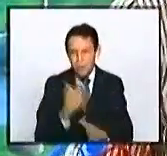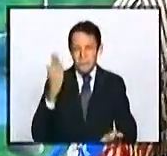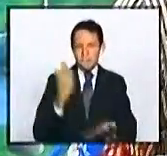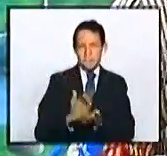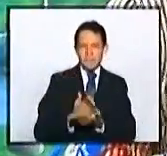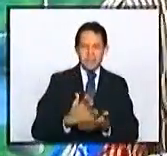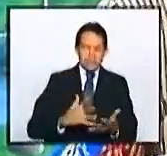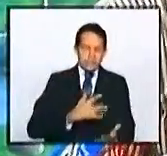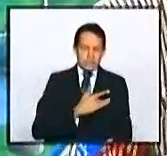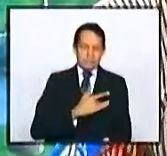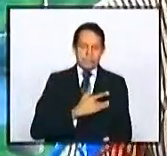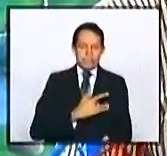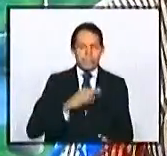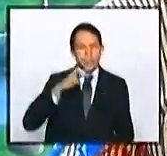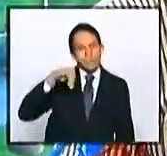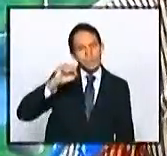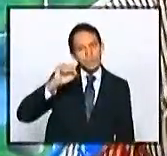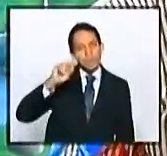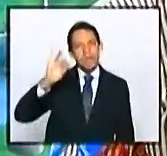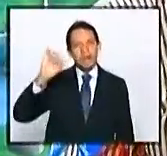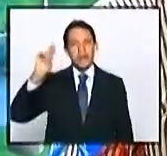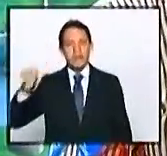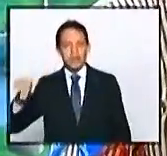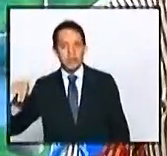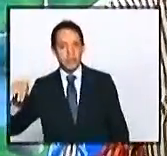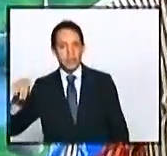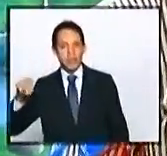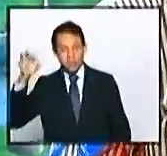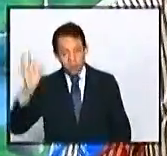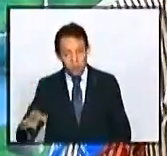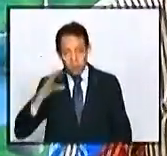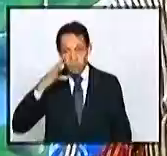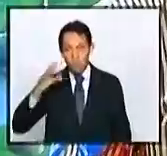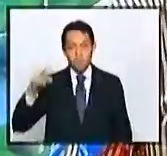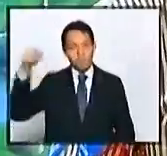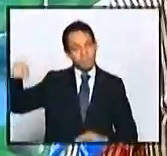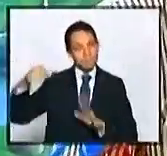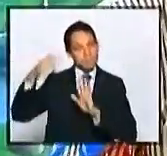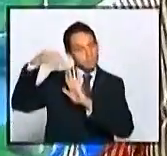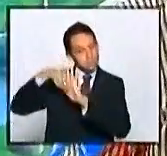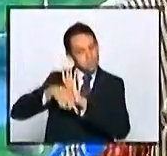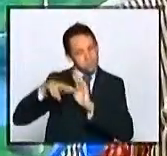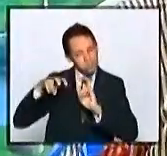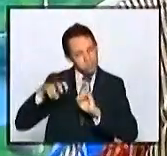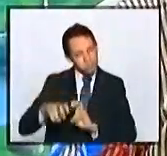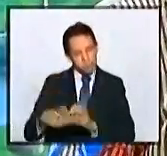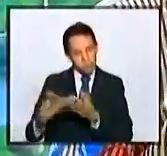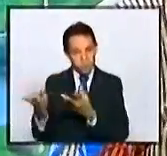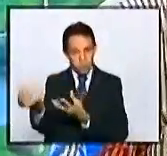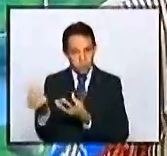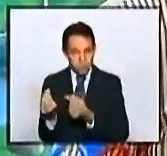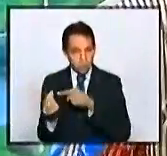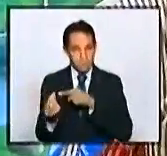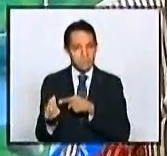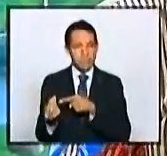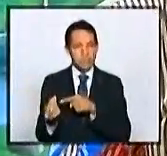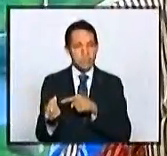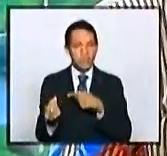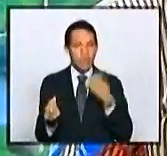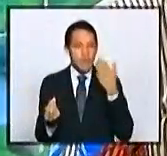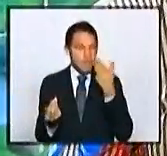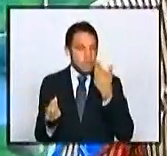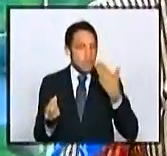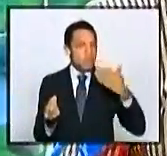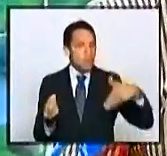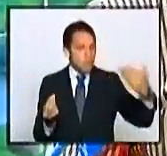el doctor Martin Seligman, en virtud de su investigación, cogió los grupos de pacientes que tenían de la